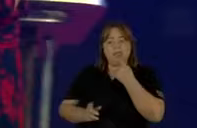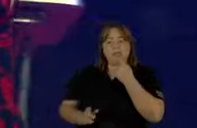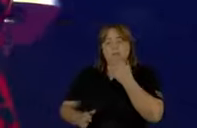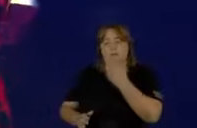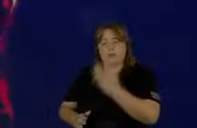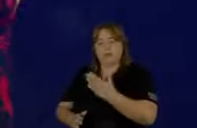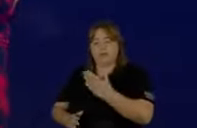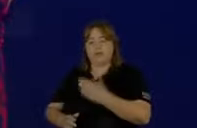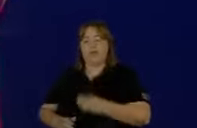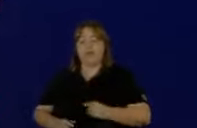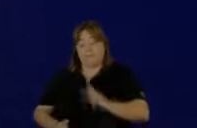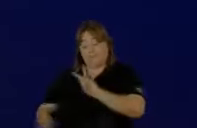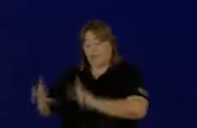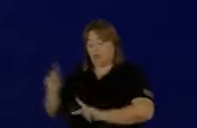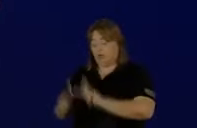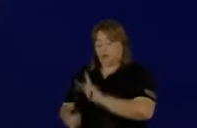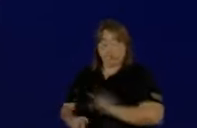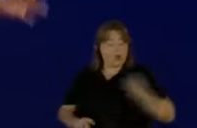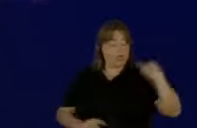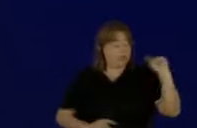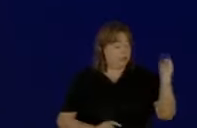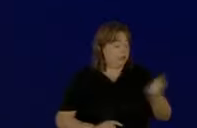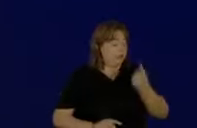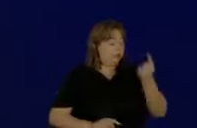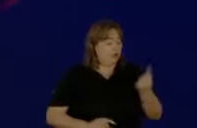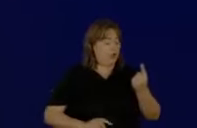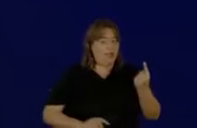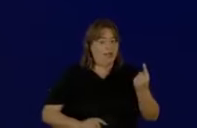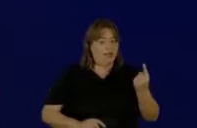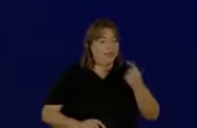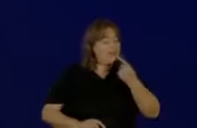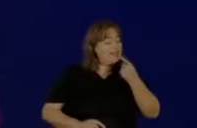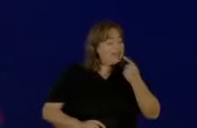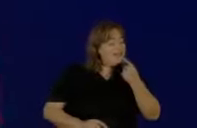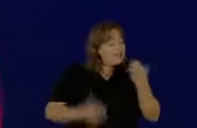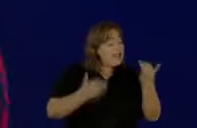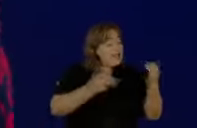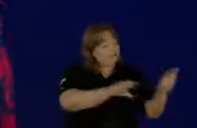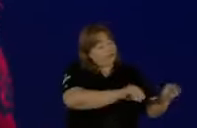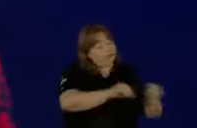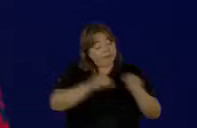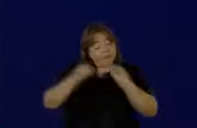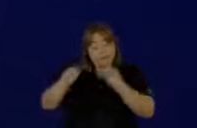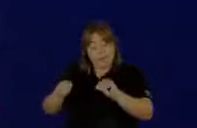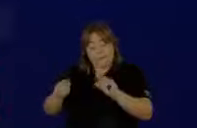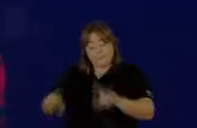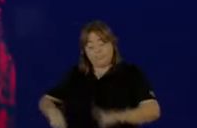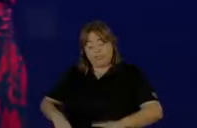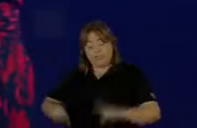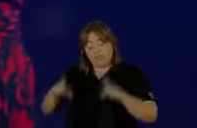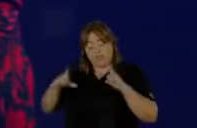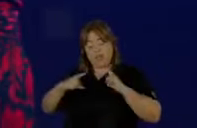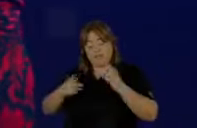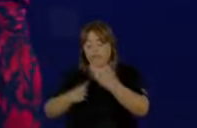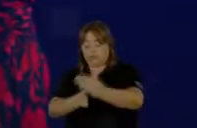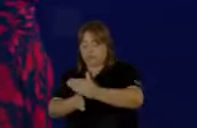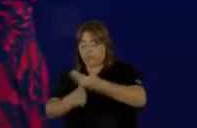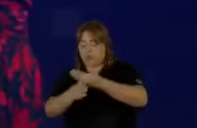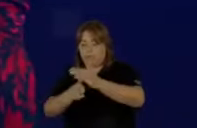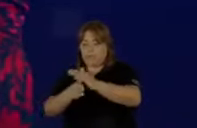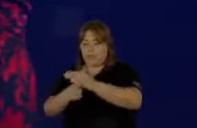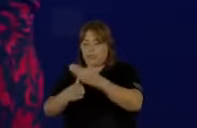está desamparado, dice la palabra del Señor, que lo hace habitar. Habitar es compartir